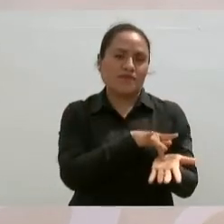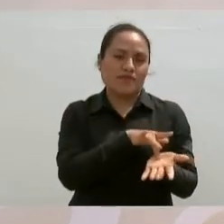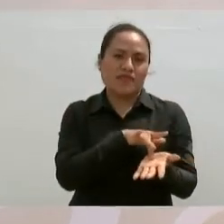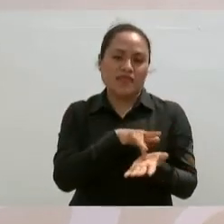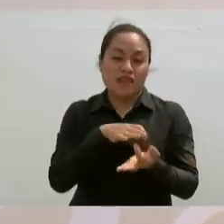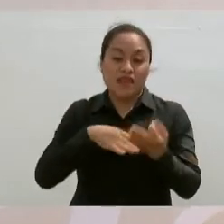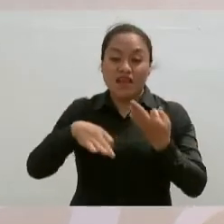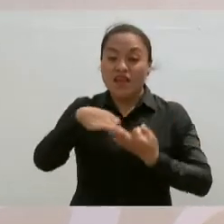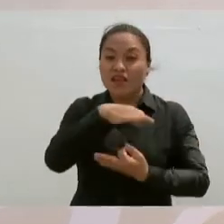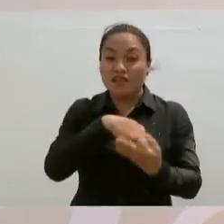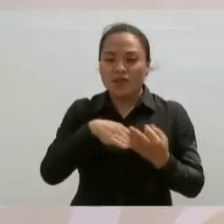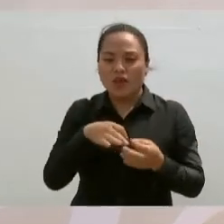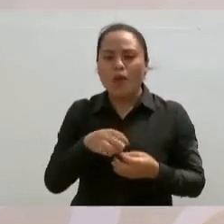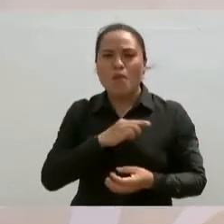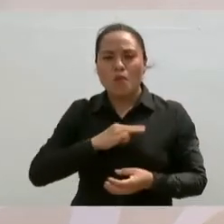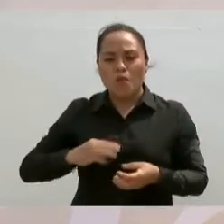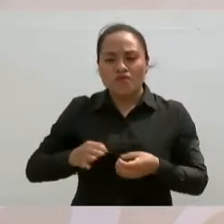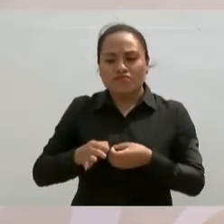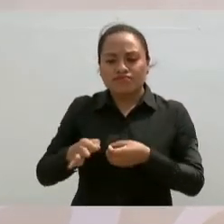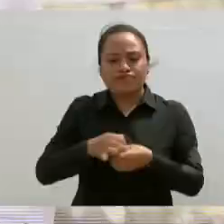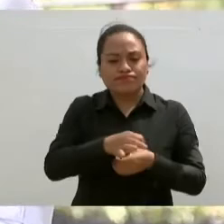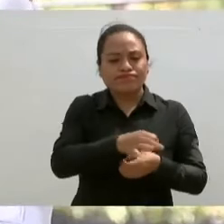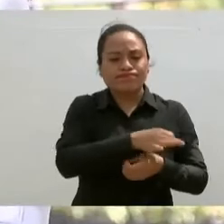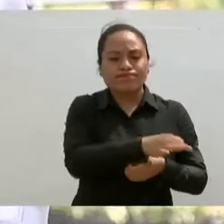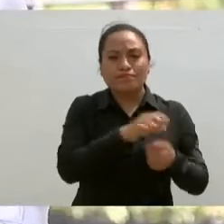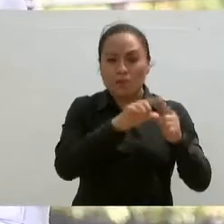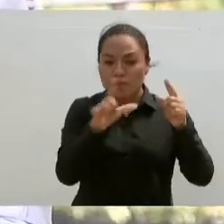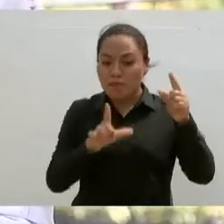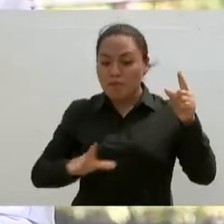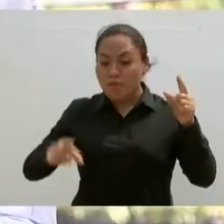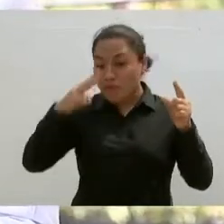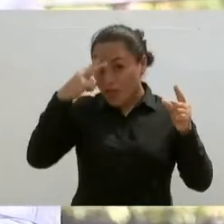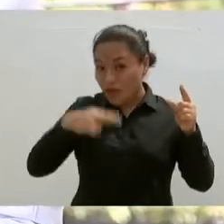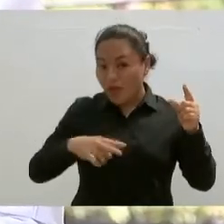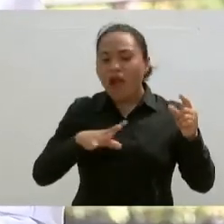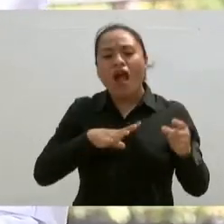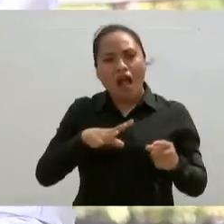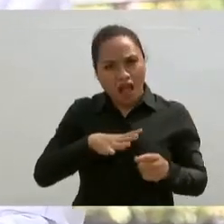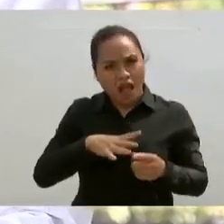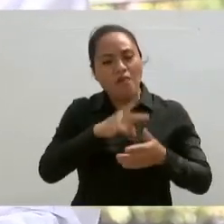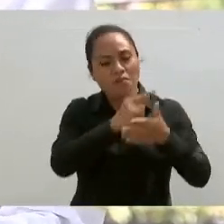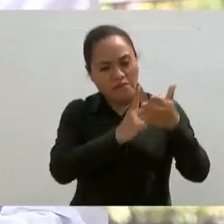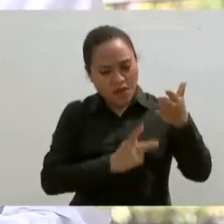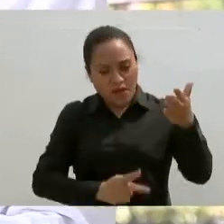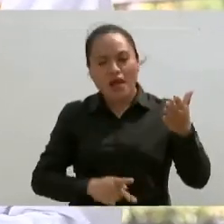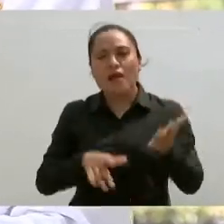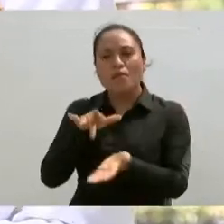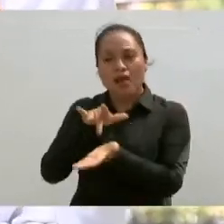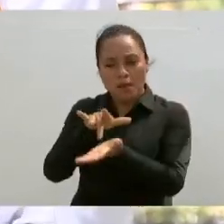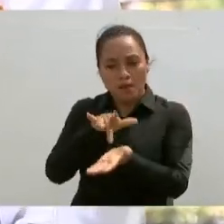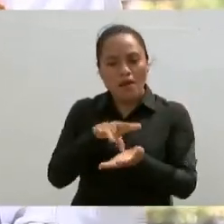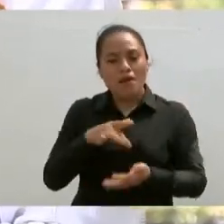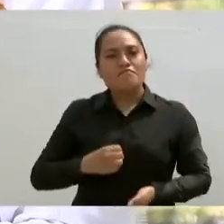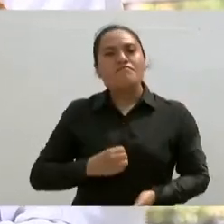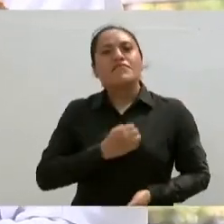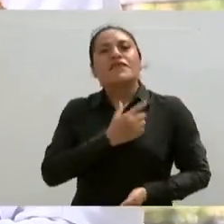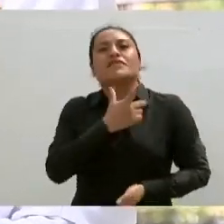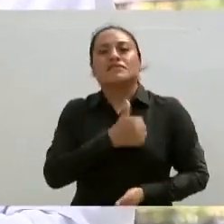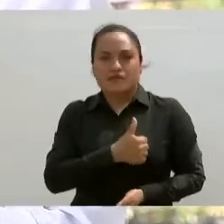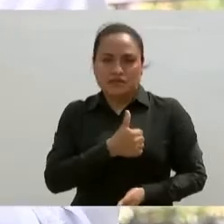En todos los municipios de México hay programas para el bienestar de la